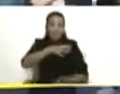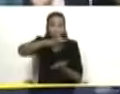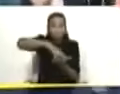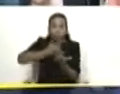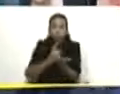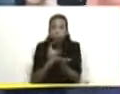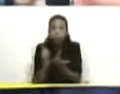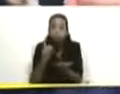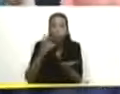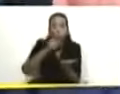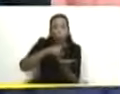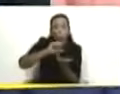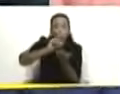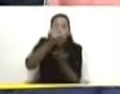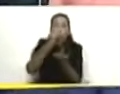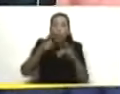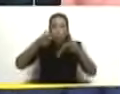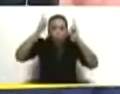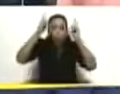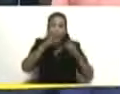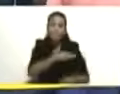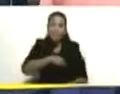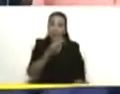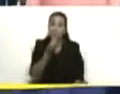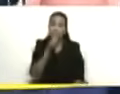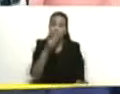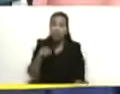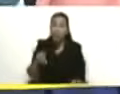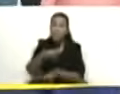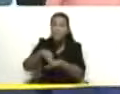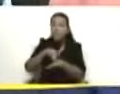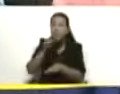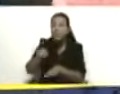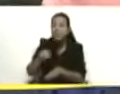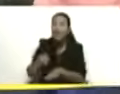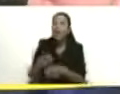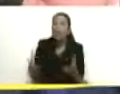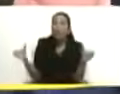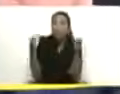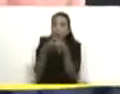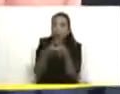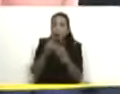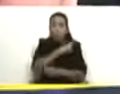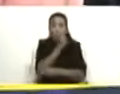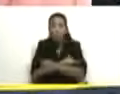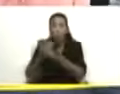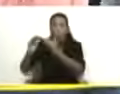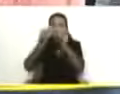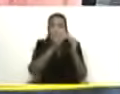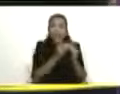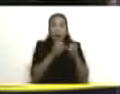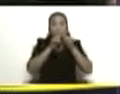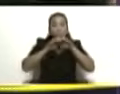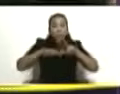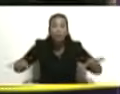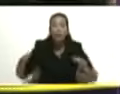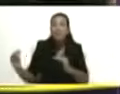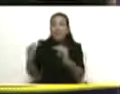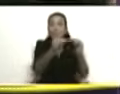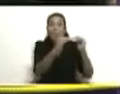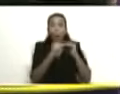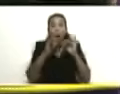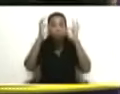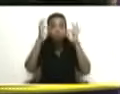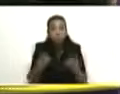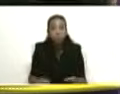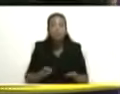bueno, le corresponde a la misión Alimentación, a través del Ministerio y organizado con el Popular, hacer una distribución justa